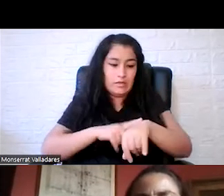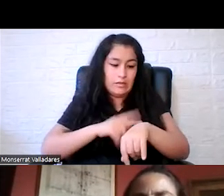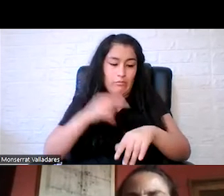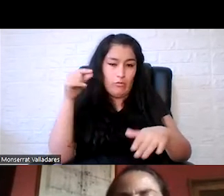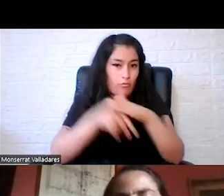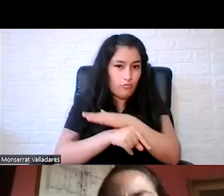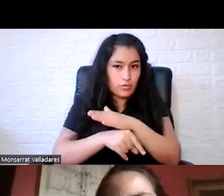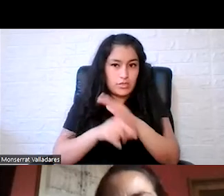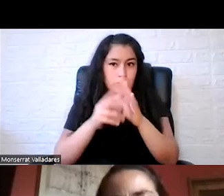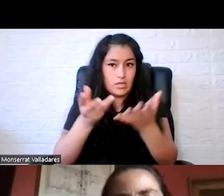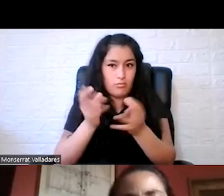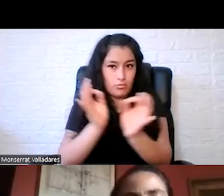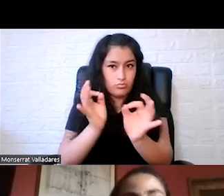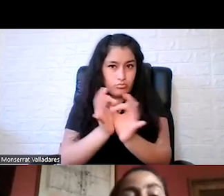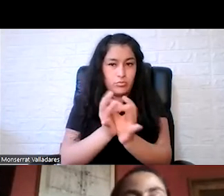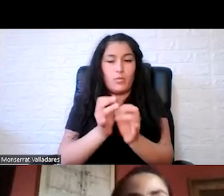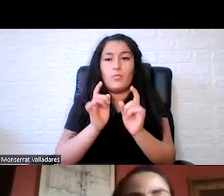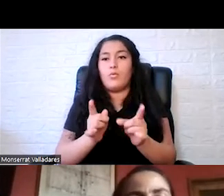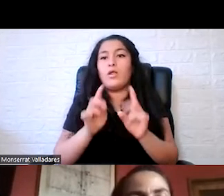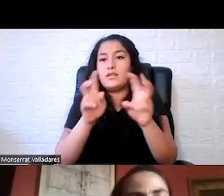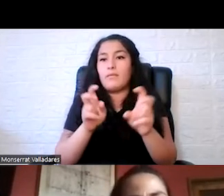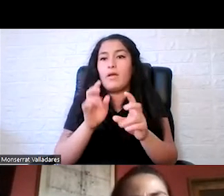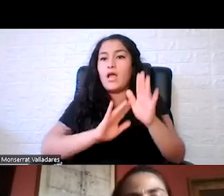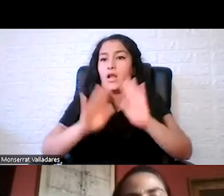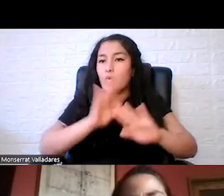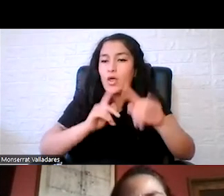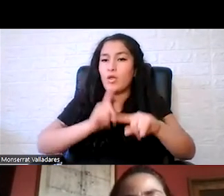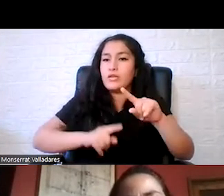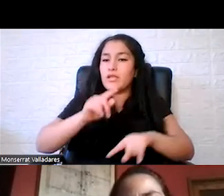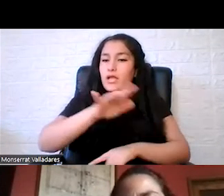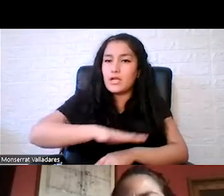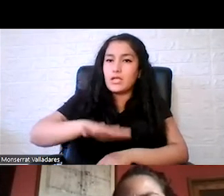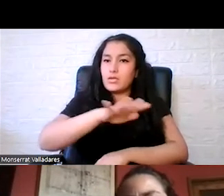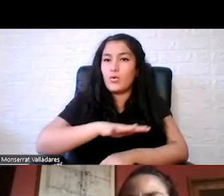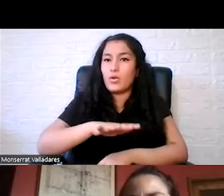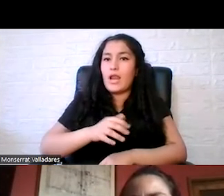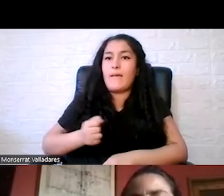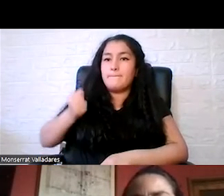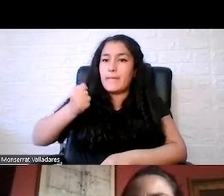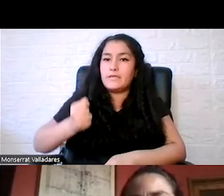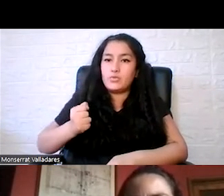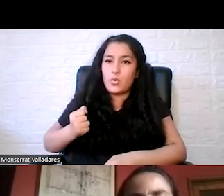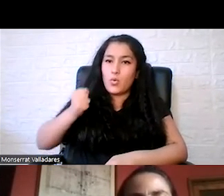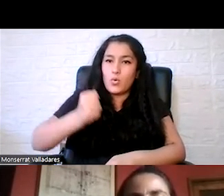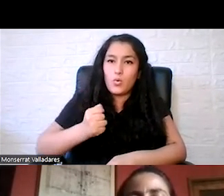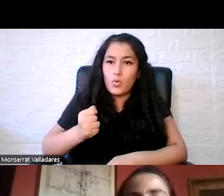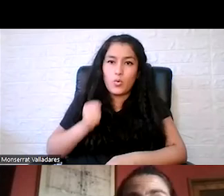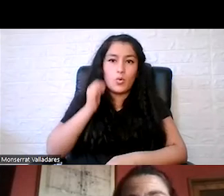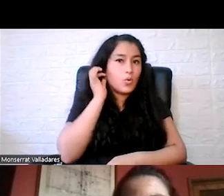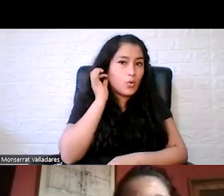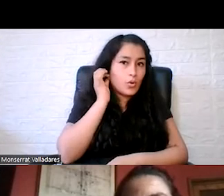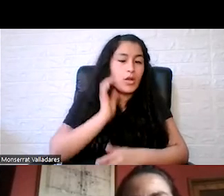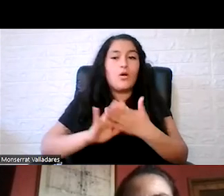profundizar en esos casos, pero en torno a los cuidados del territorio, por ejemplo, que llevan a cabo las pastoras o otras mujeres, por ejemplo, en